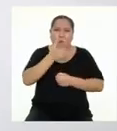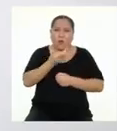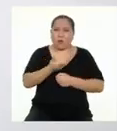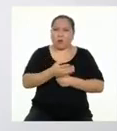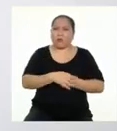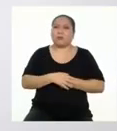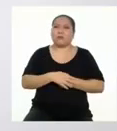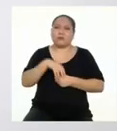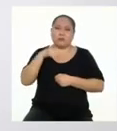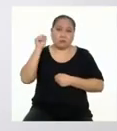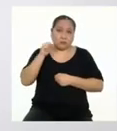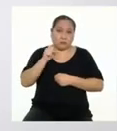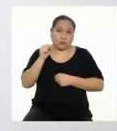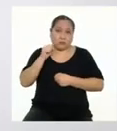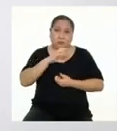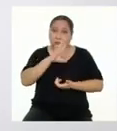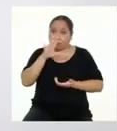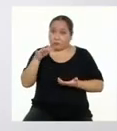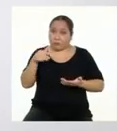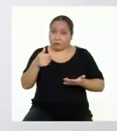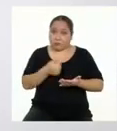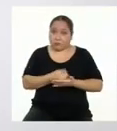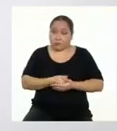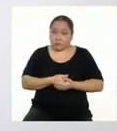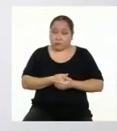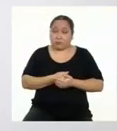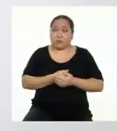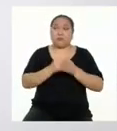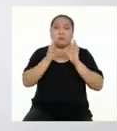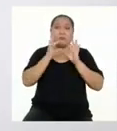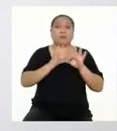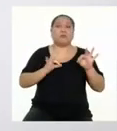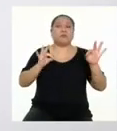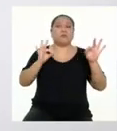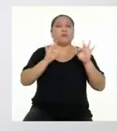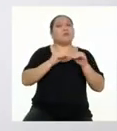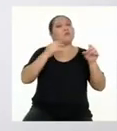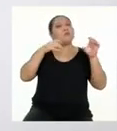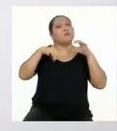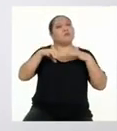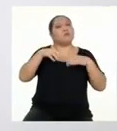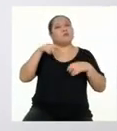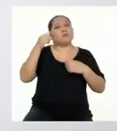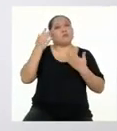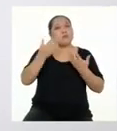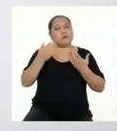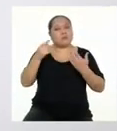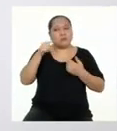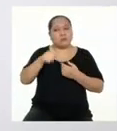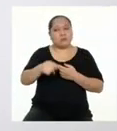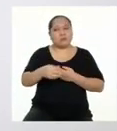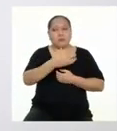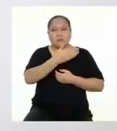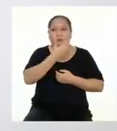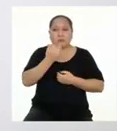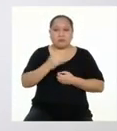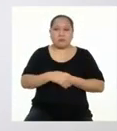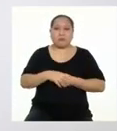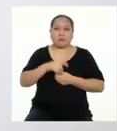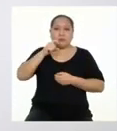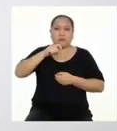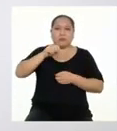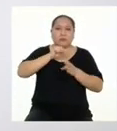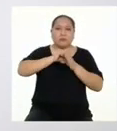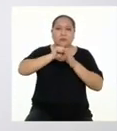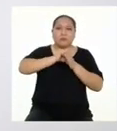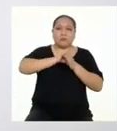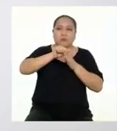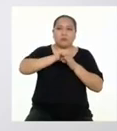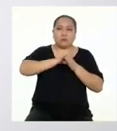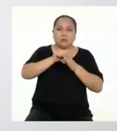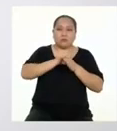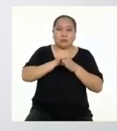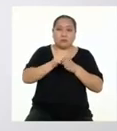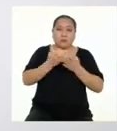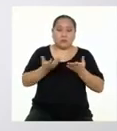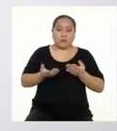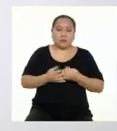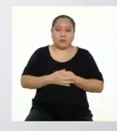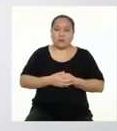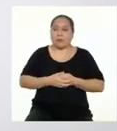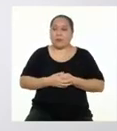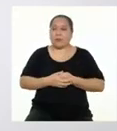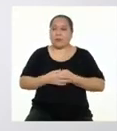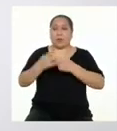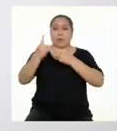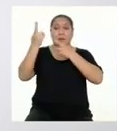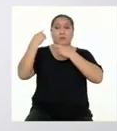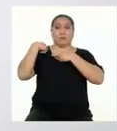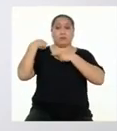Pues sí, y todos estamos llamados a hacer algo para que esta situación mejore. Debemos poner en práctica nuestro rol como ciudadanas